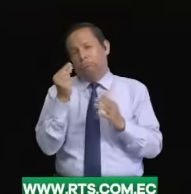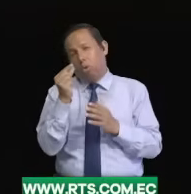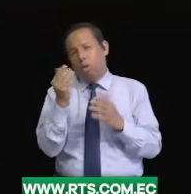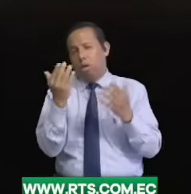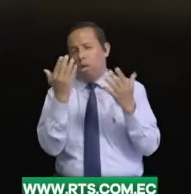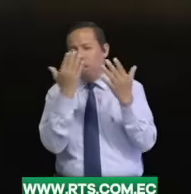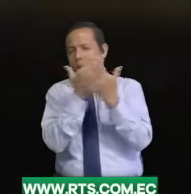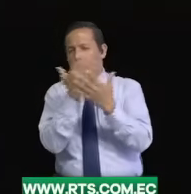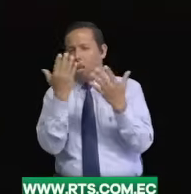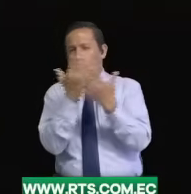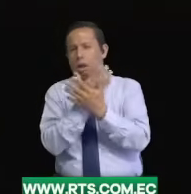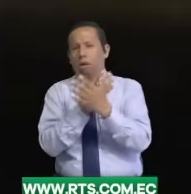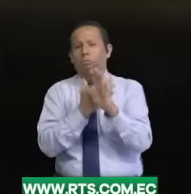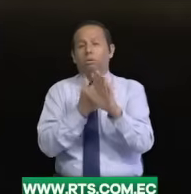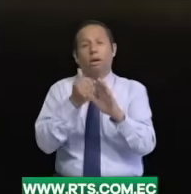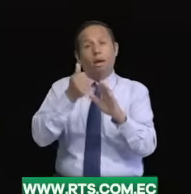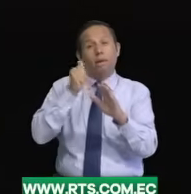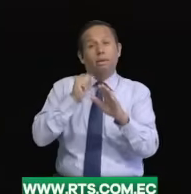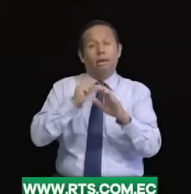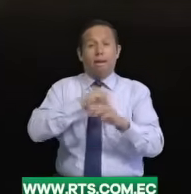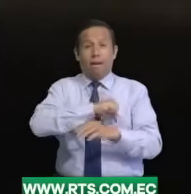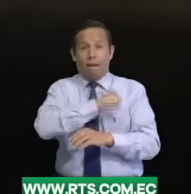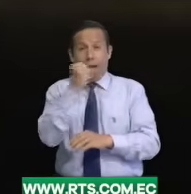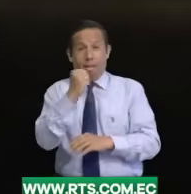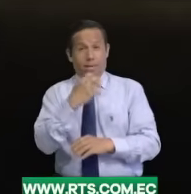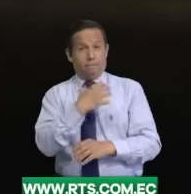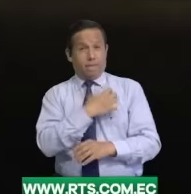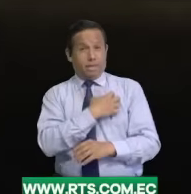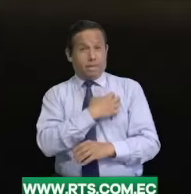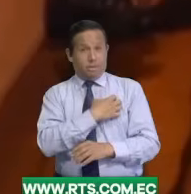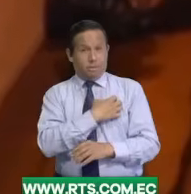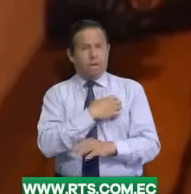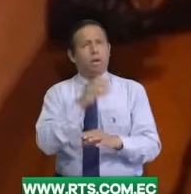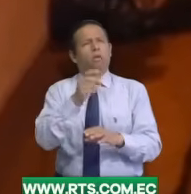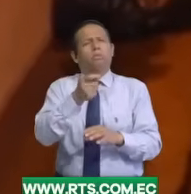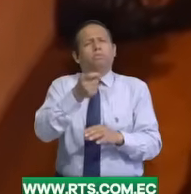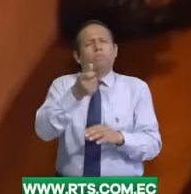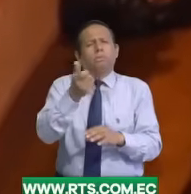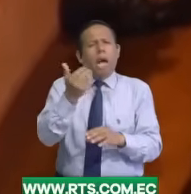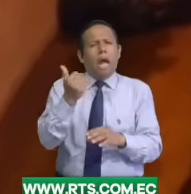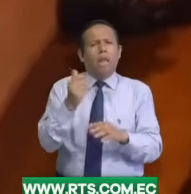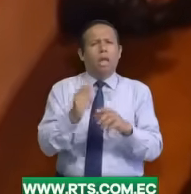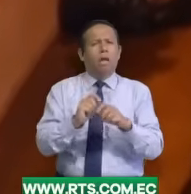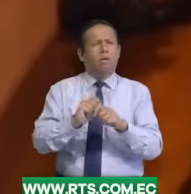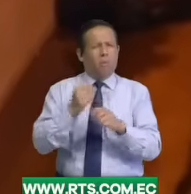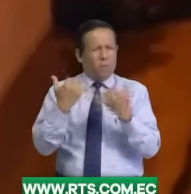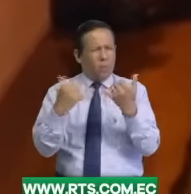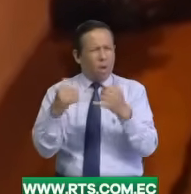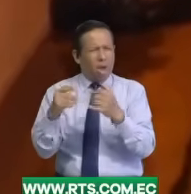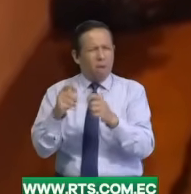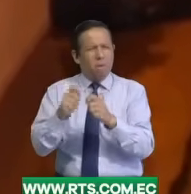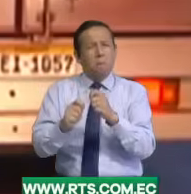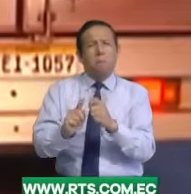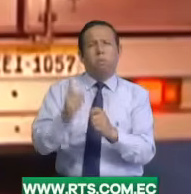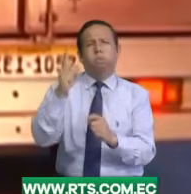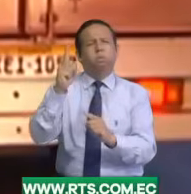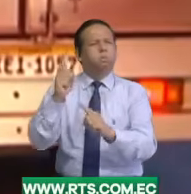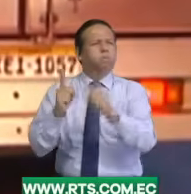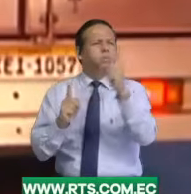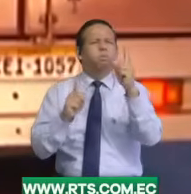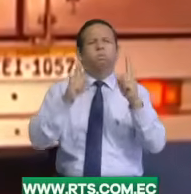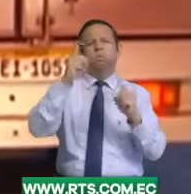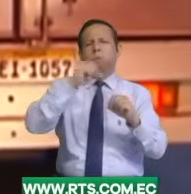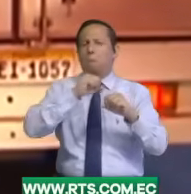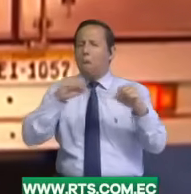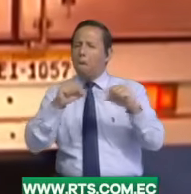de que ganó ayer Barcelona, entonces antes de eso hubieron juegos pirotécnicos, hubieron muchos cohetes, hubieron